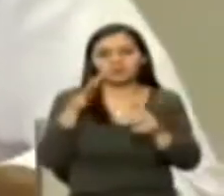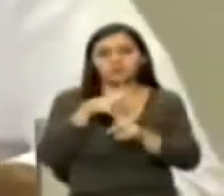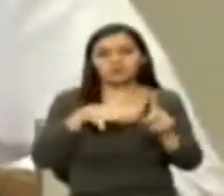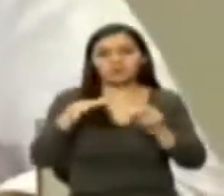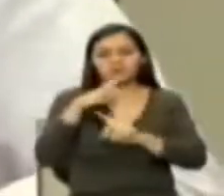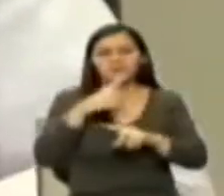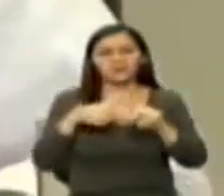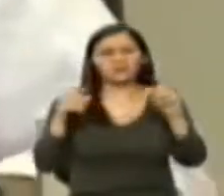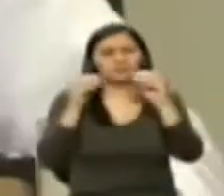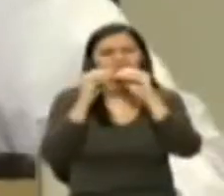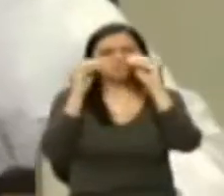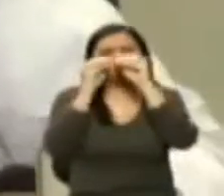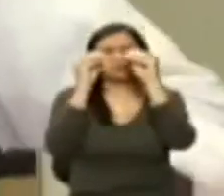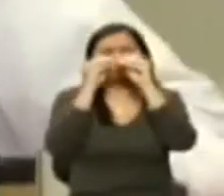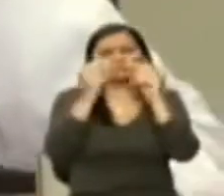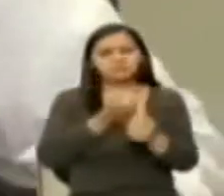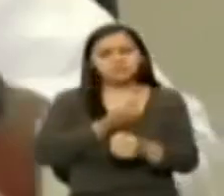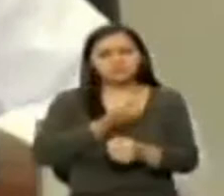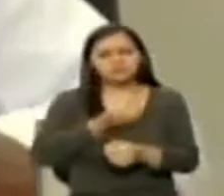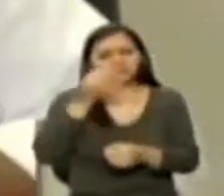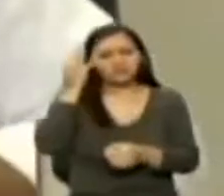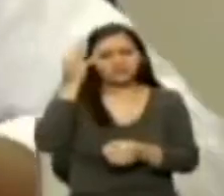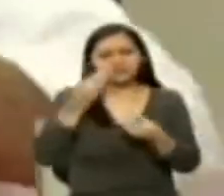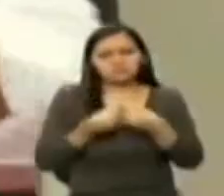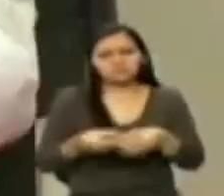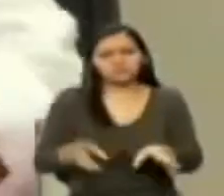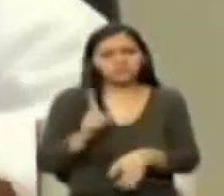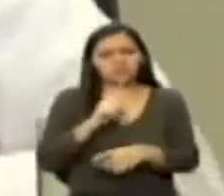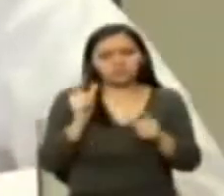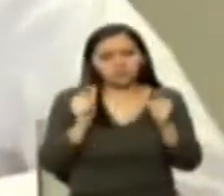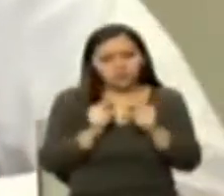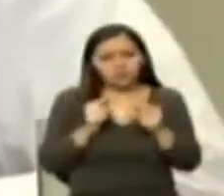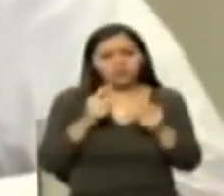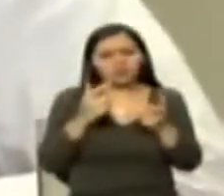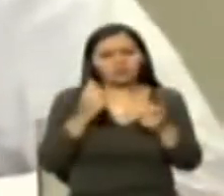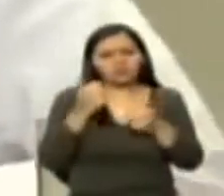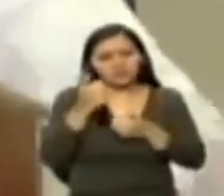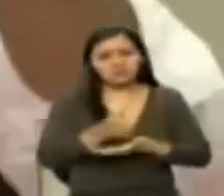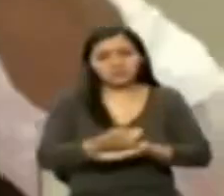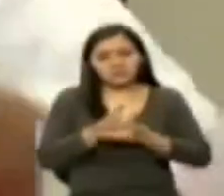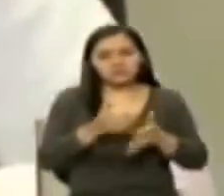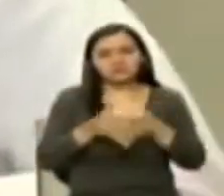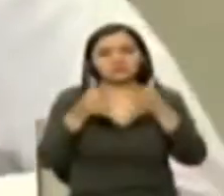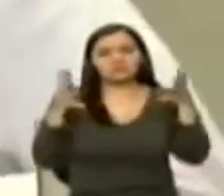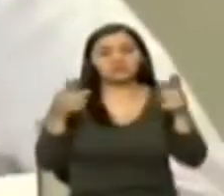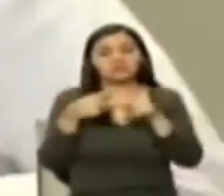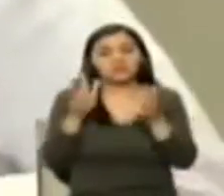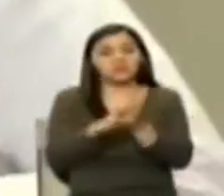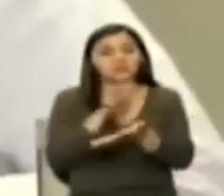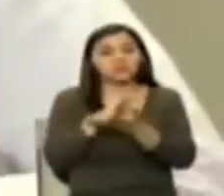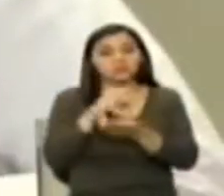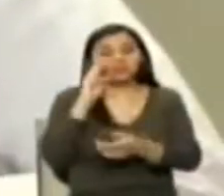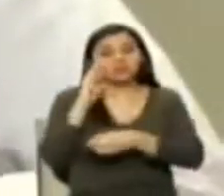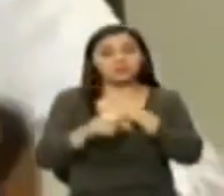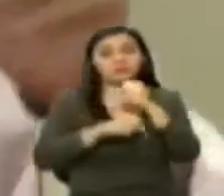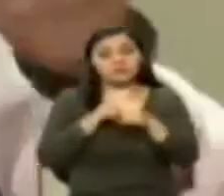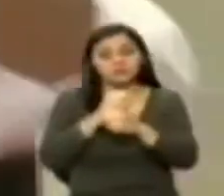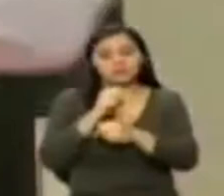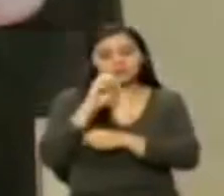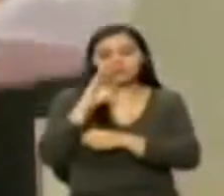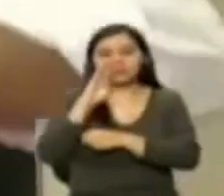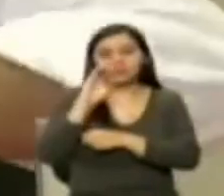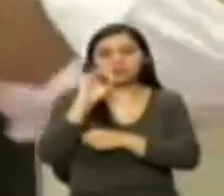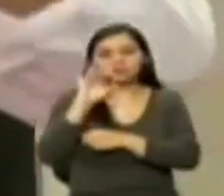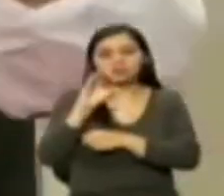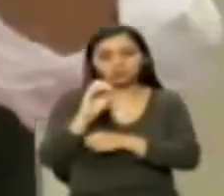no negarnos nuestro propio futuro, compañeros. Miren con lo poco que se ha hecho, los muchos beneficios que estamos recibiendo. La Escuela del Milenio San Juan Bosco, el